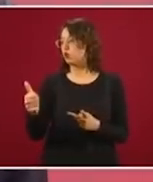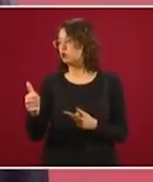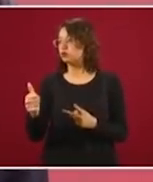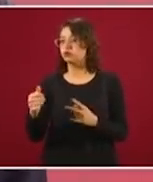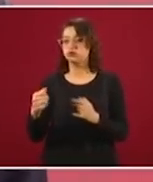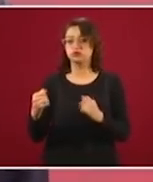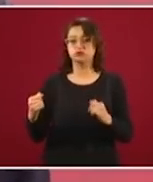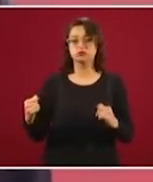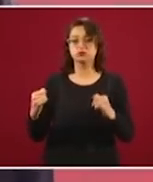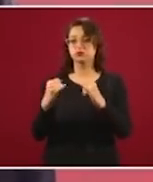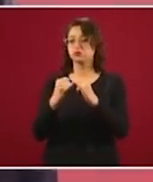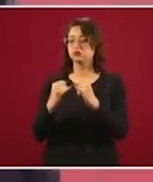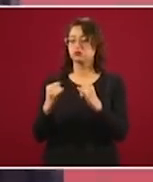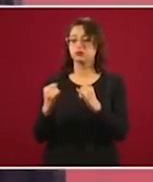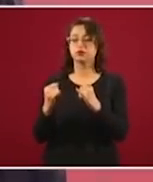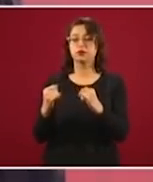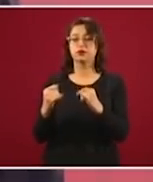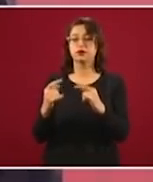otra